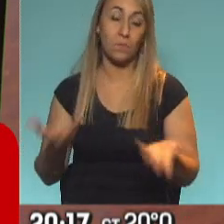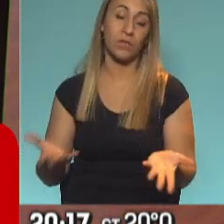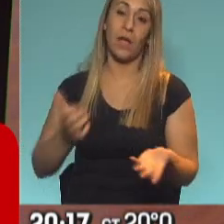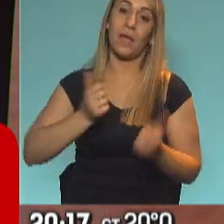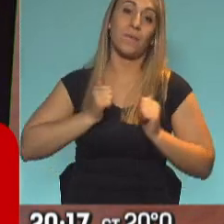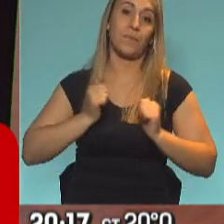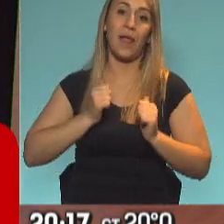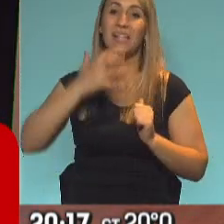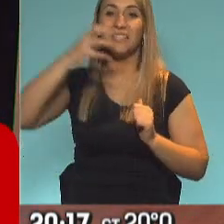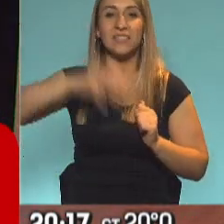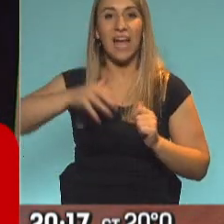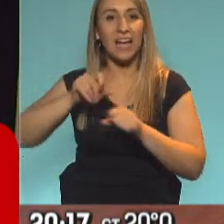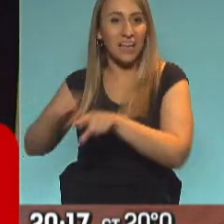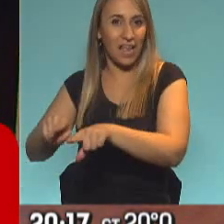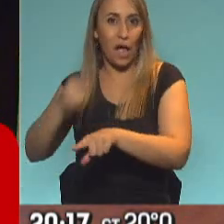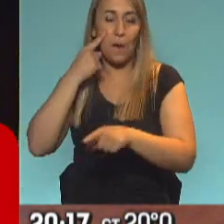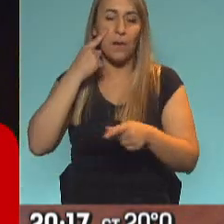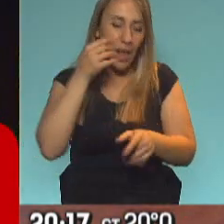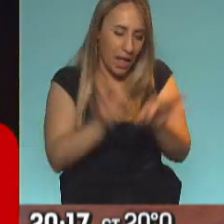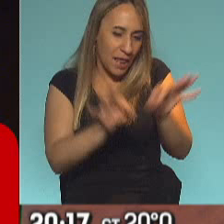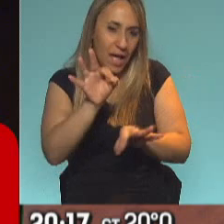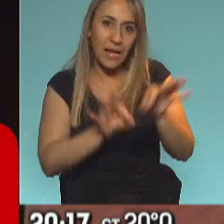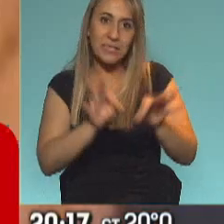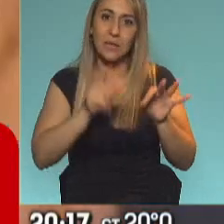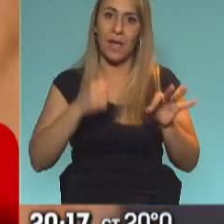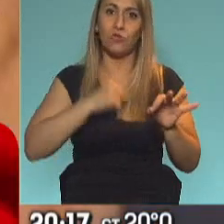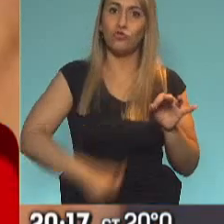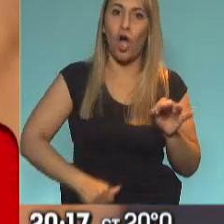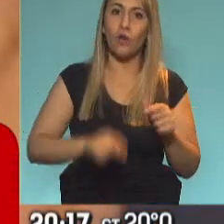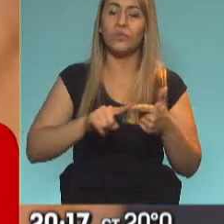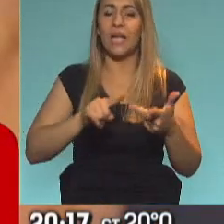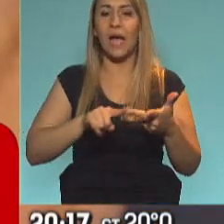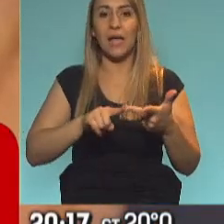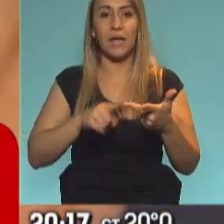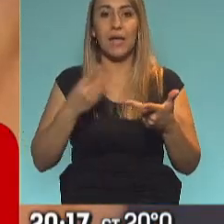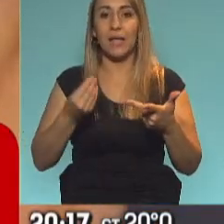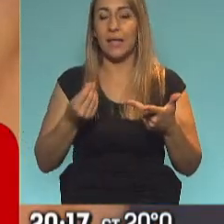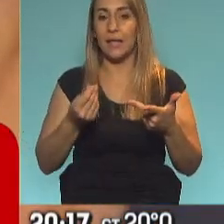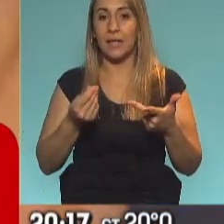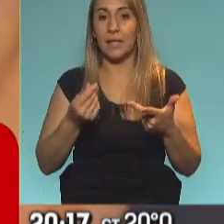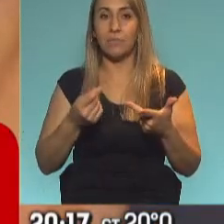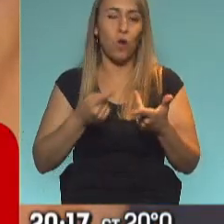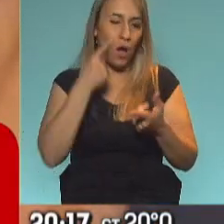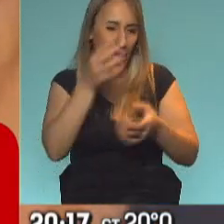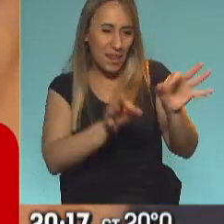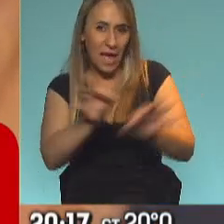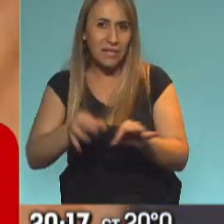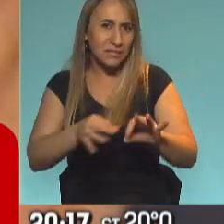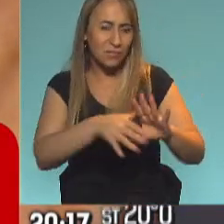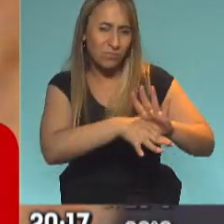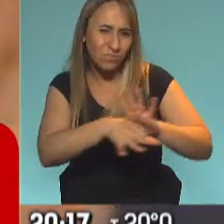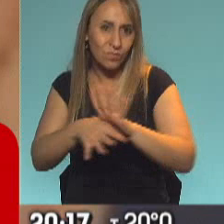la sangre, los análisis, lo que dice la autopsia, las extracciones y los estudios correspondientes, a ver qué